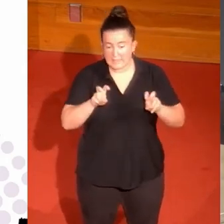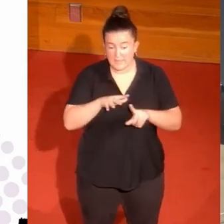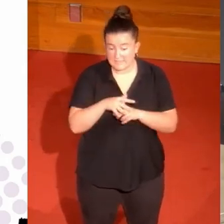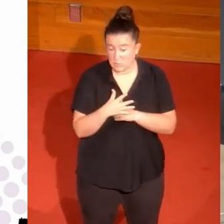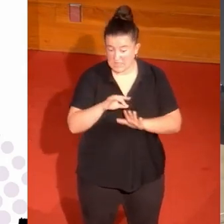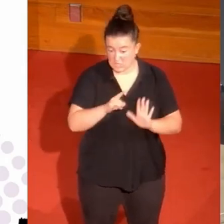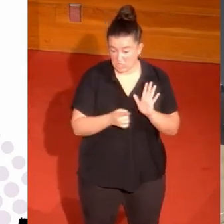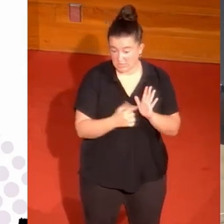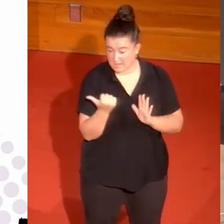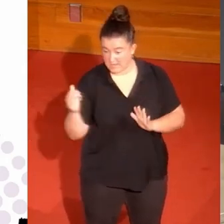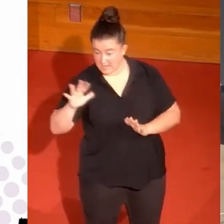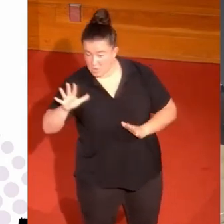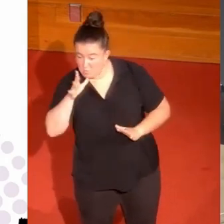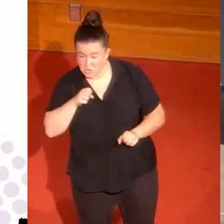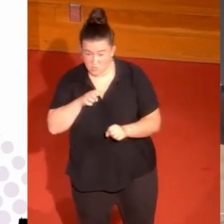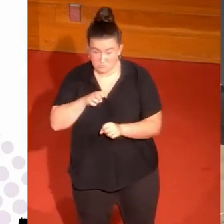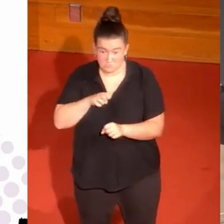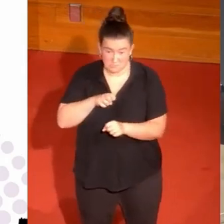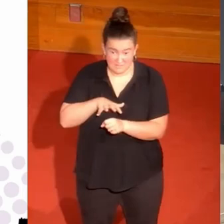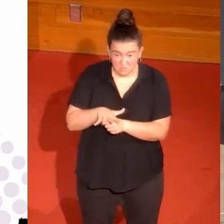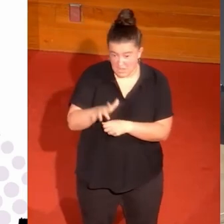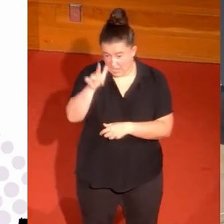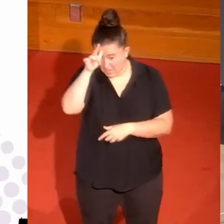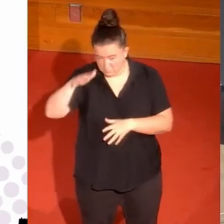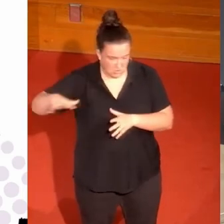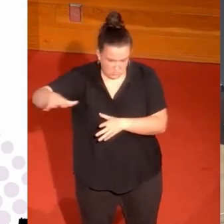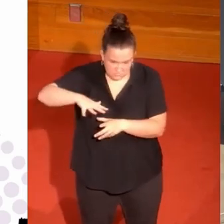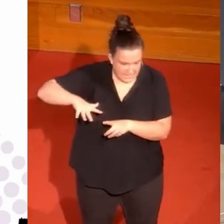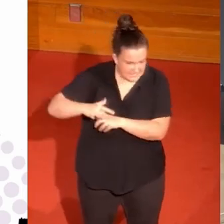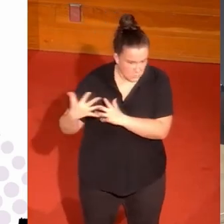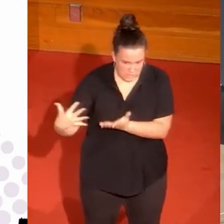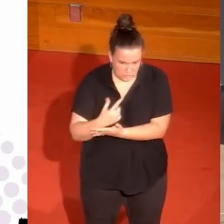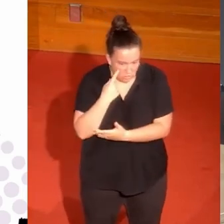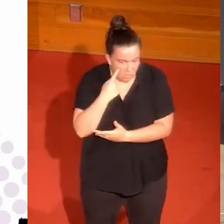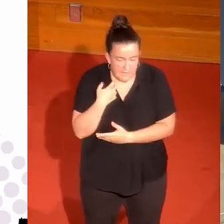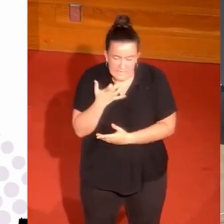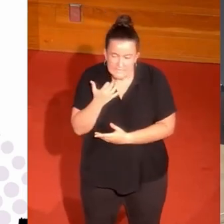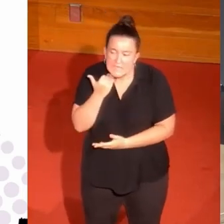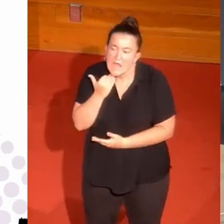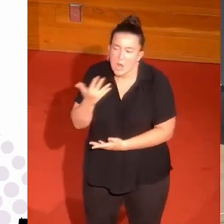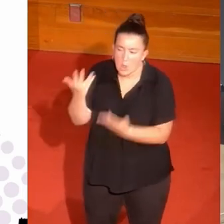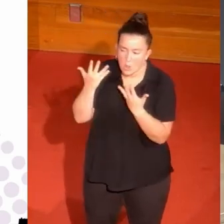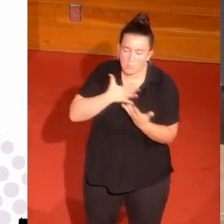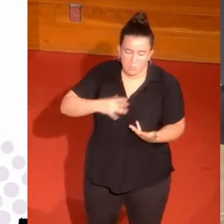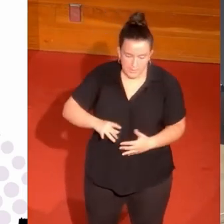próximo porque contagia ibano contagia no un poco toda la situación Gracias